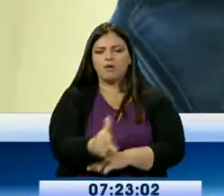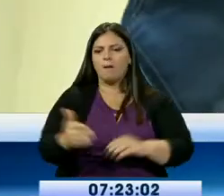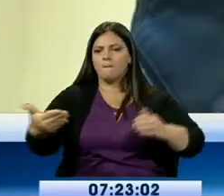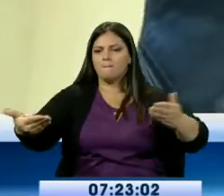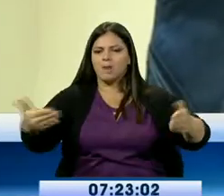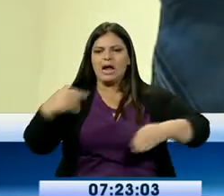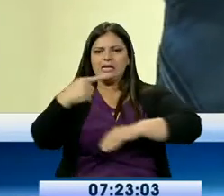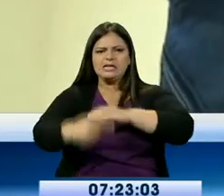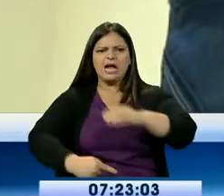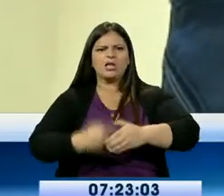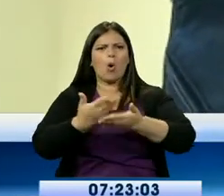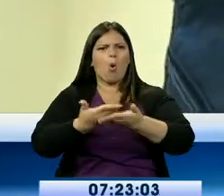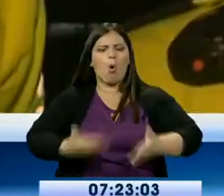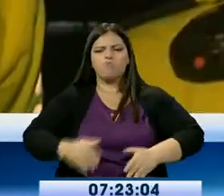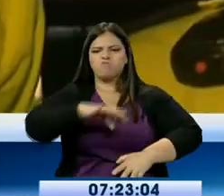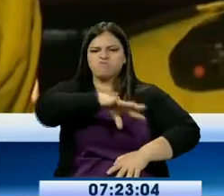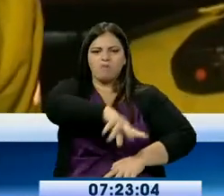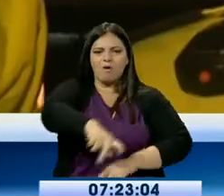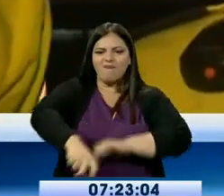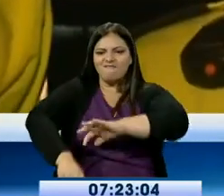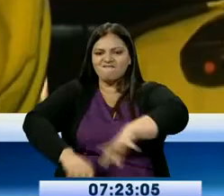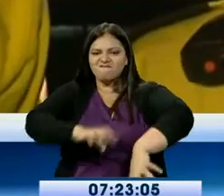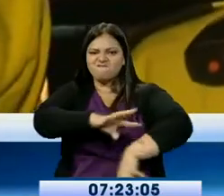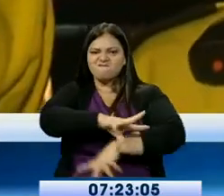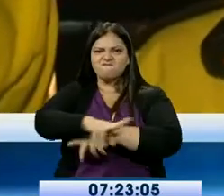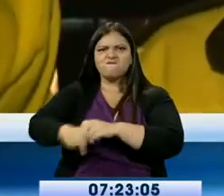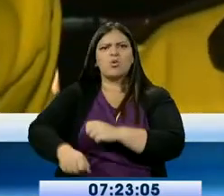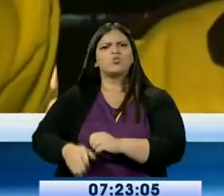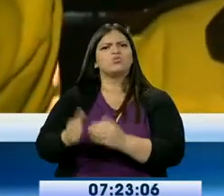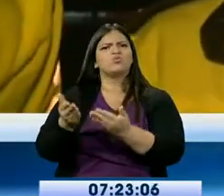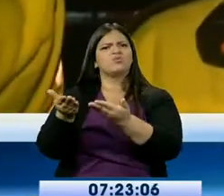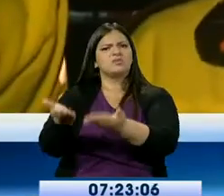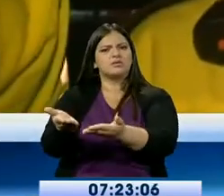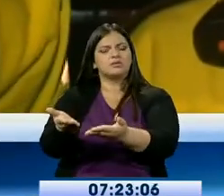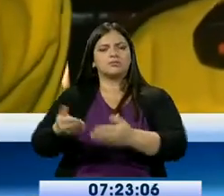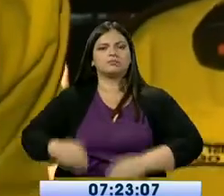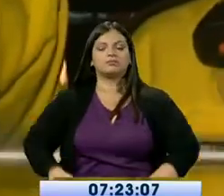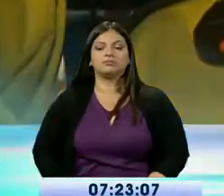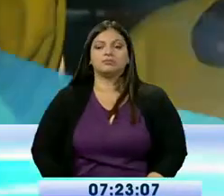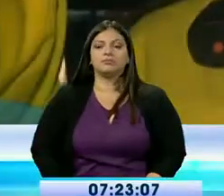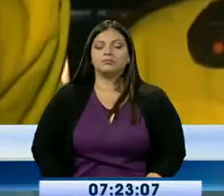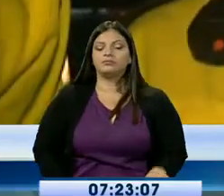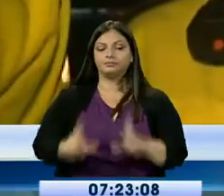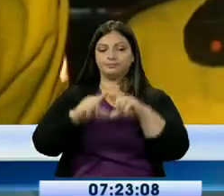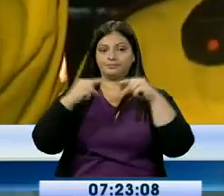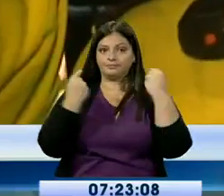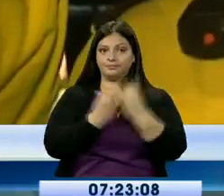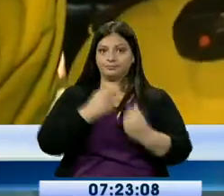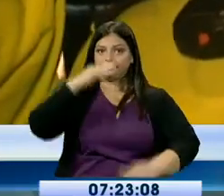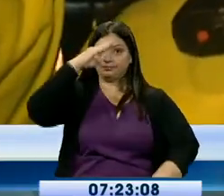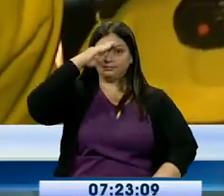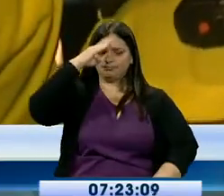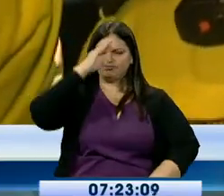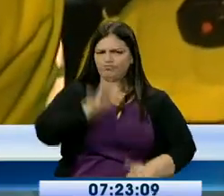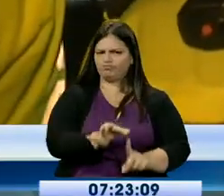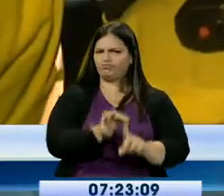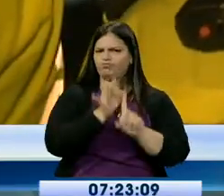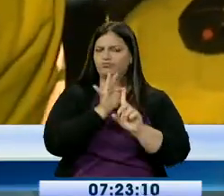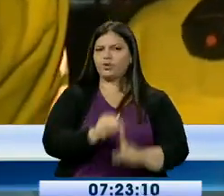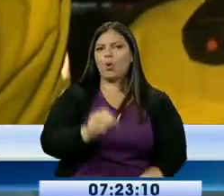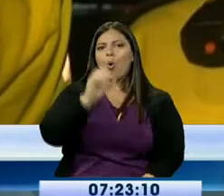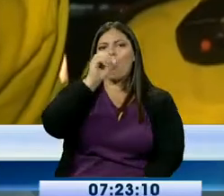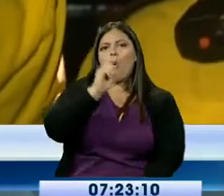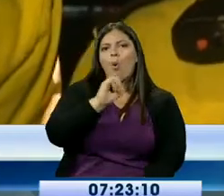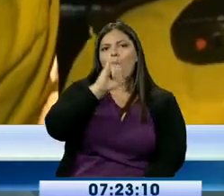la modalidad de estruche. Es un trabajo coordinado lo que es el trabajo realizado por el personal de inteligencia de la UIAD y apoyados con el personal